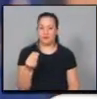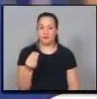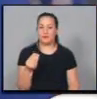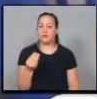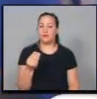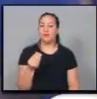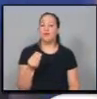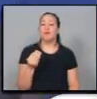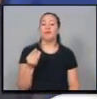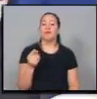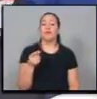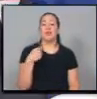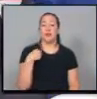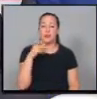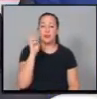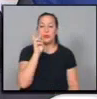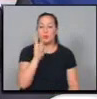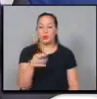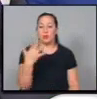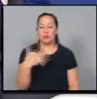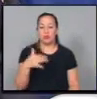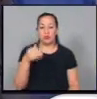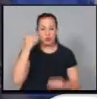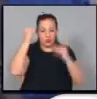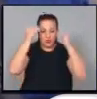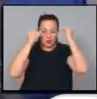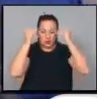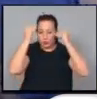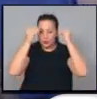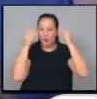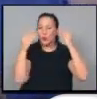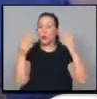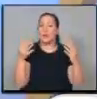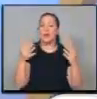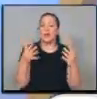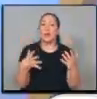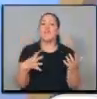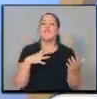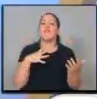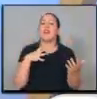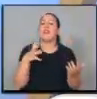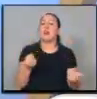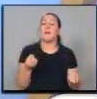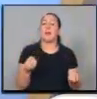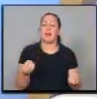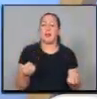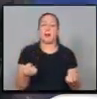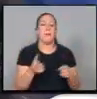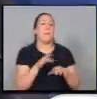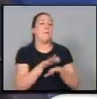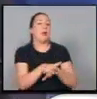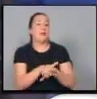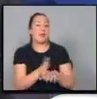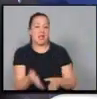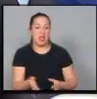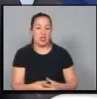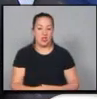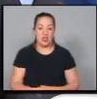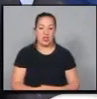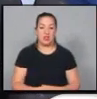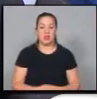ustedes, Dani y Romy, que los veo muy preocupados, muy ¿dónde limoneros les impacta la falta de limón? Para el pescado. ¿En qué